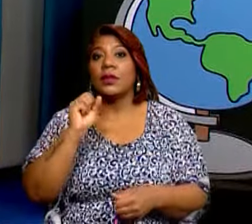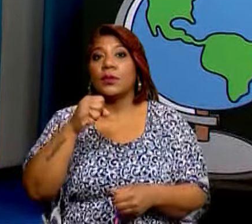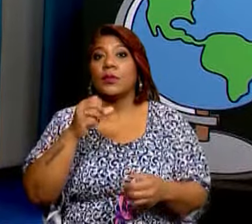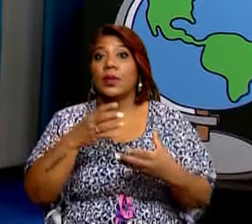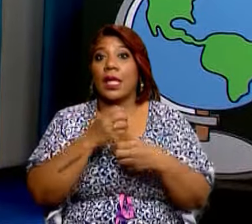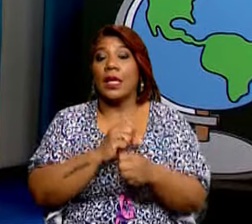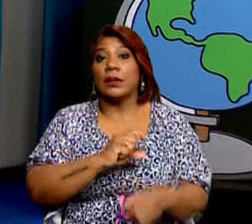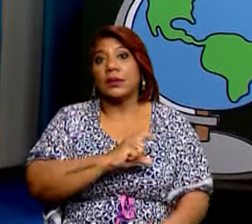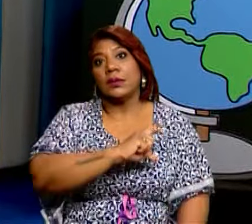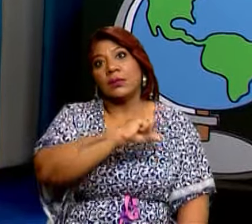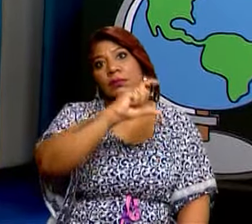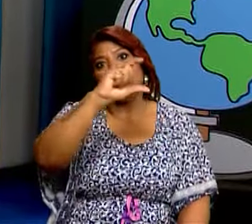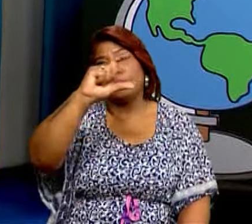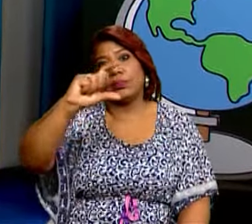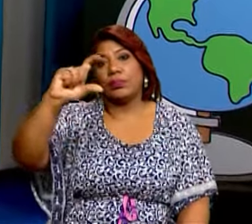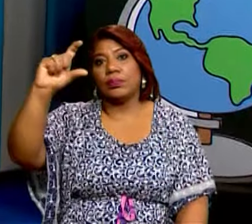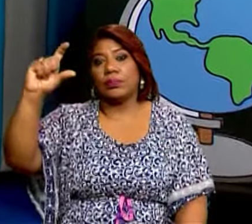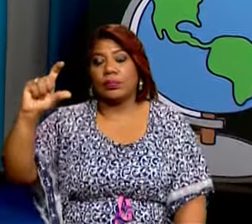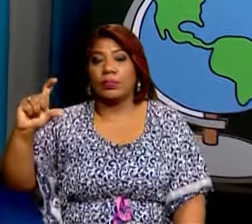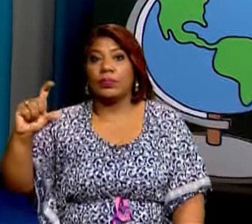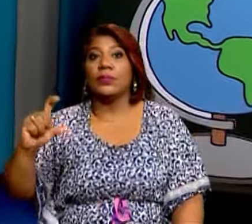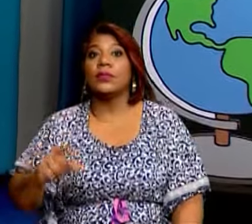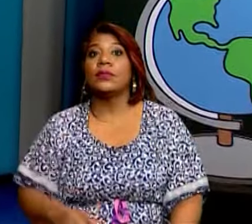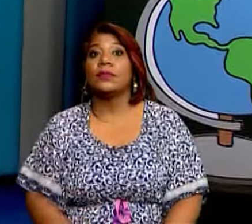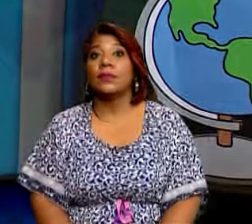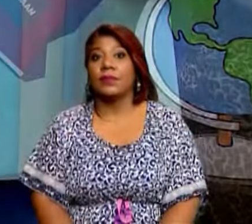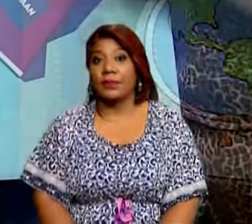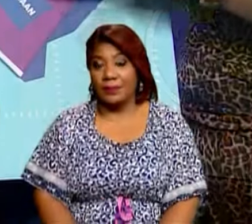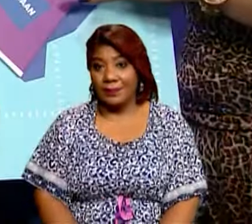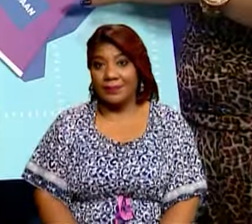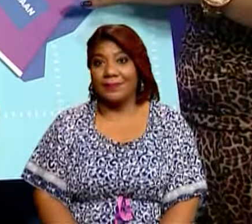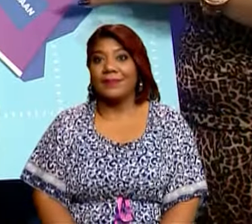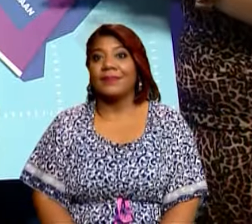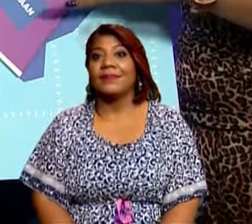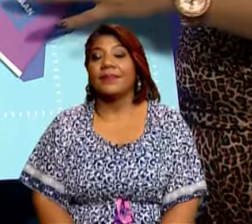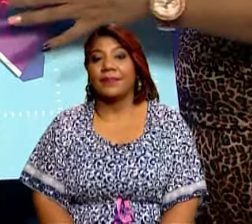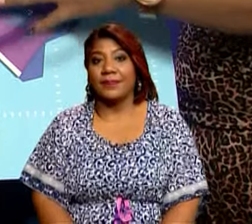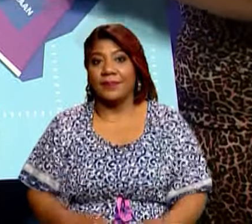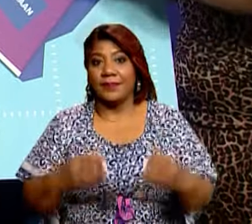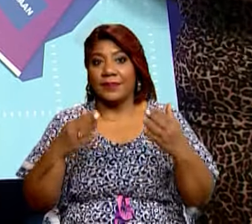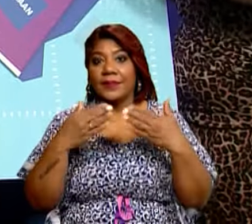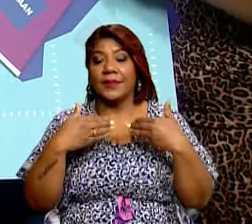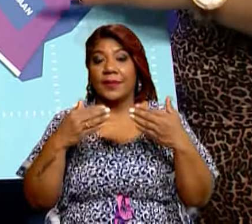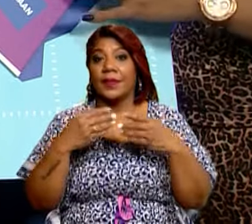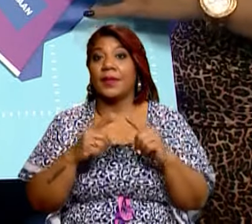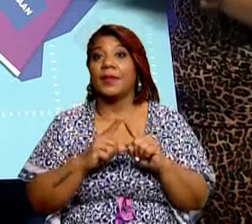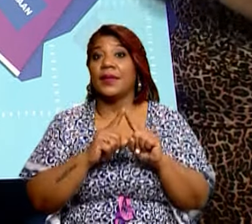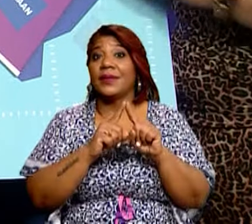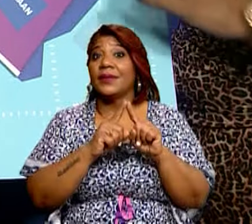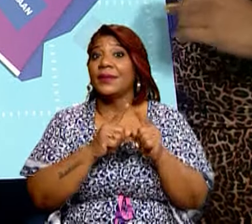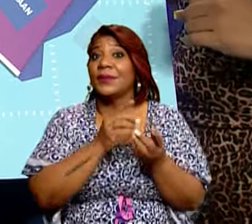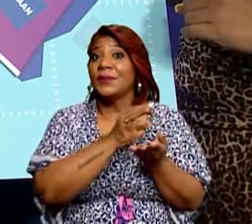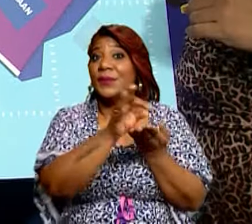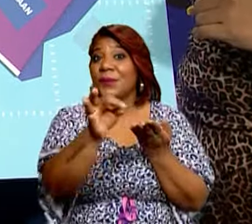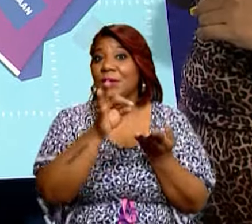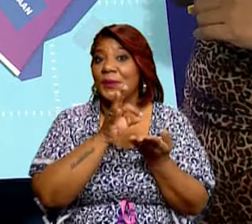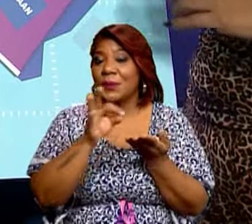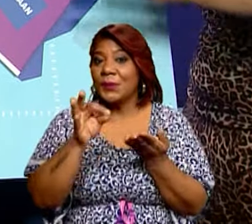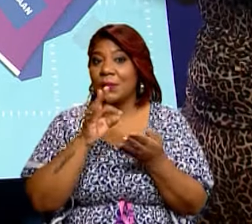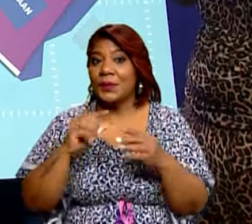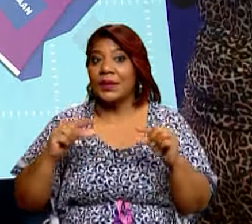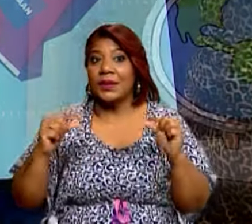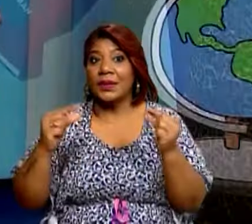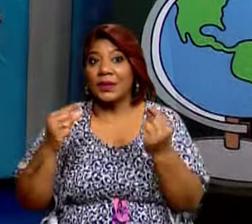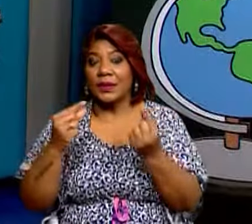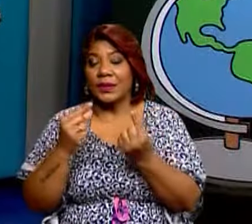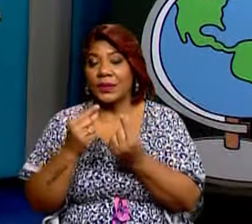silueta de lo que es el mapa, la República de Panamá, con las diferentes provincias y comarcas